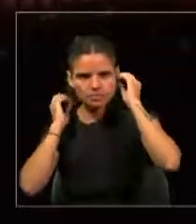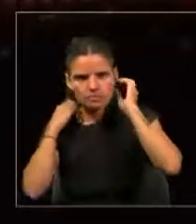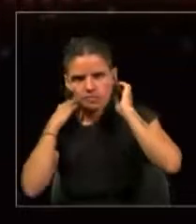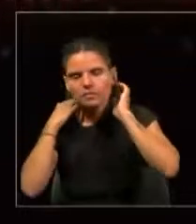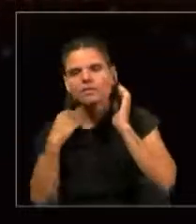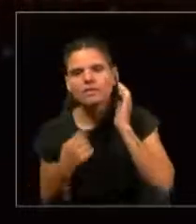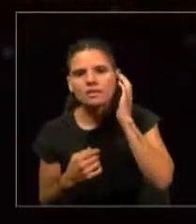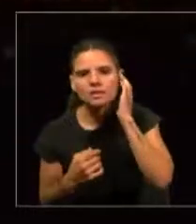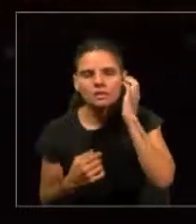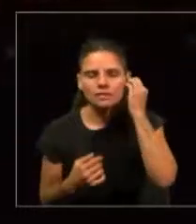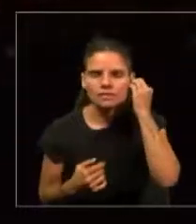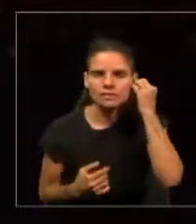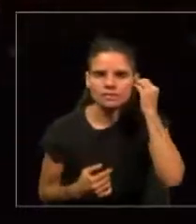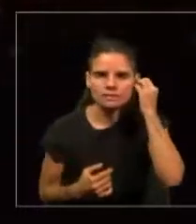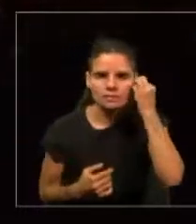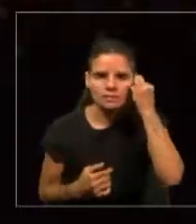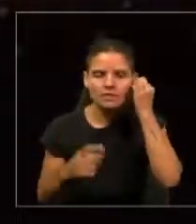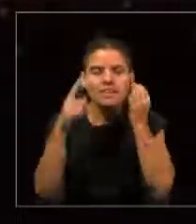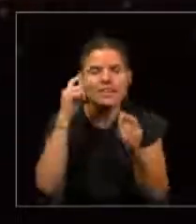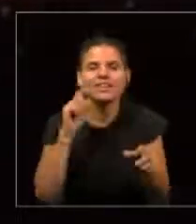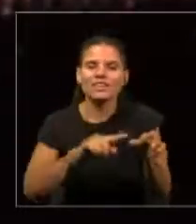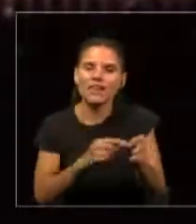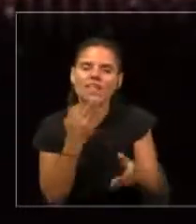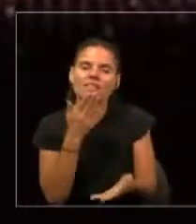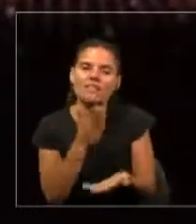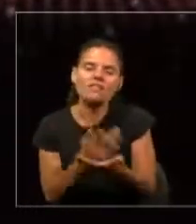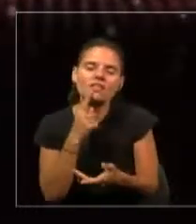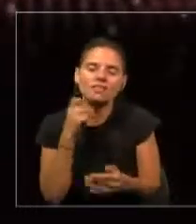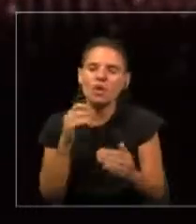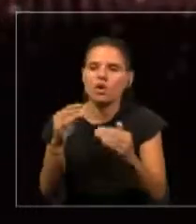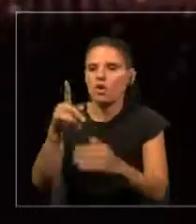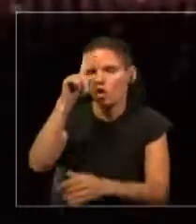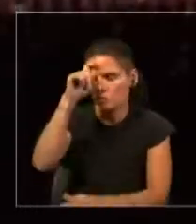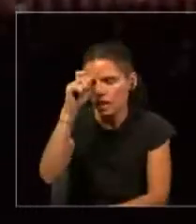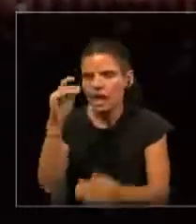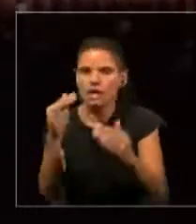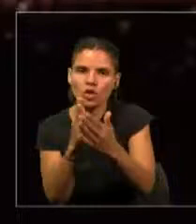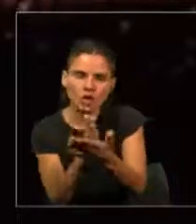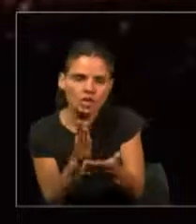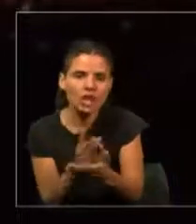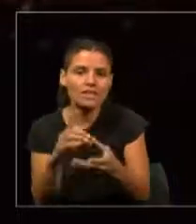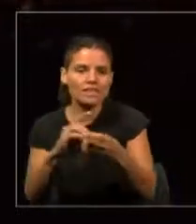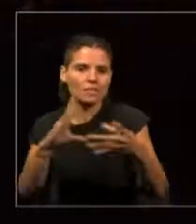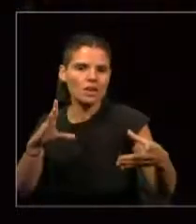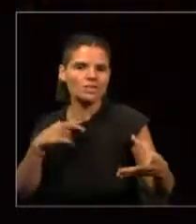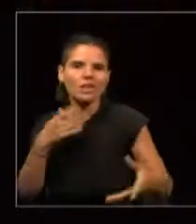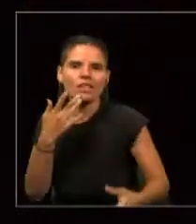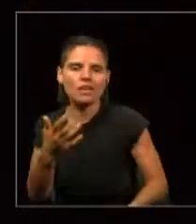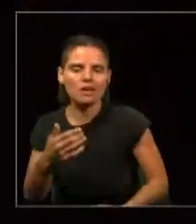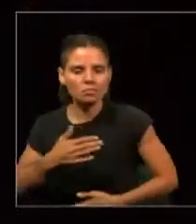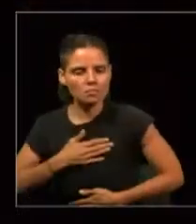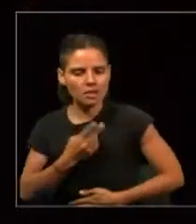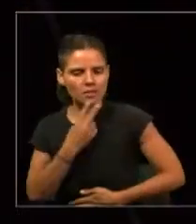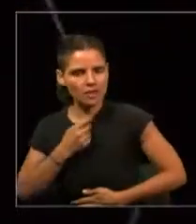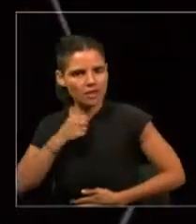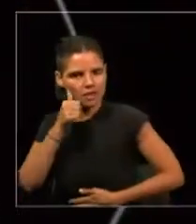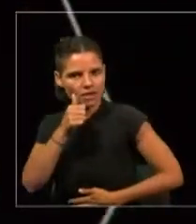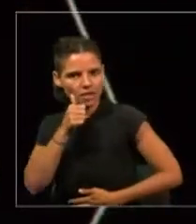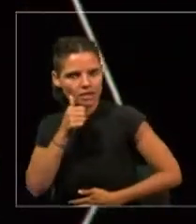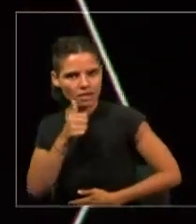trabajo, hospitales, escuelas, colegios, una democracia de lo cotidiano, la democracia